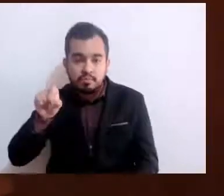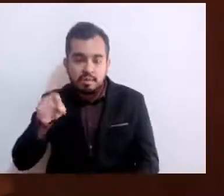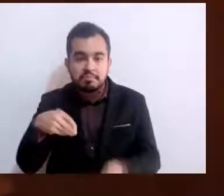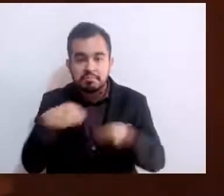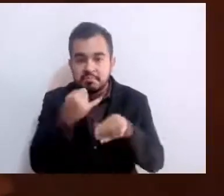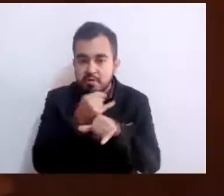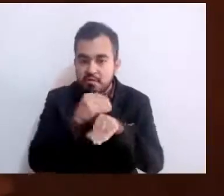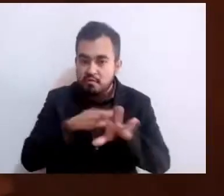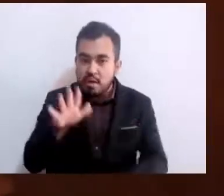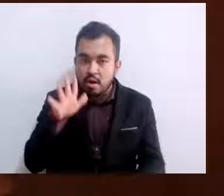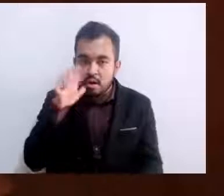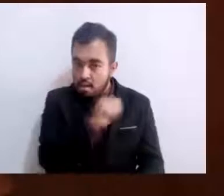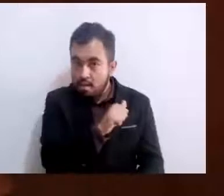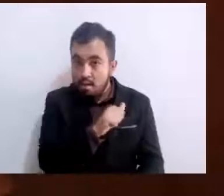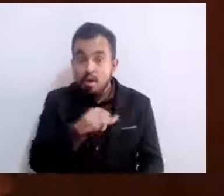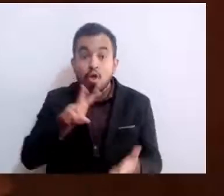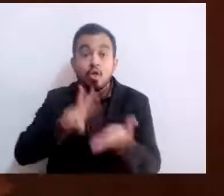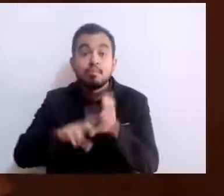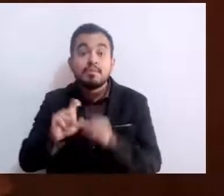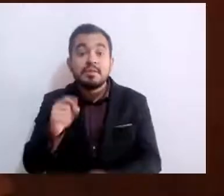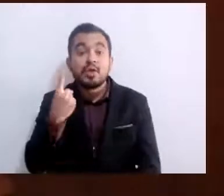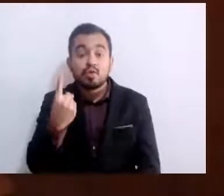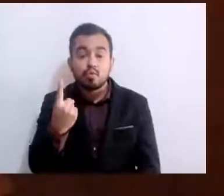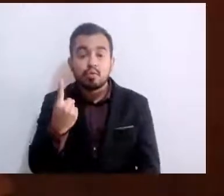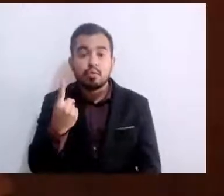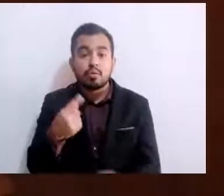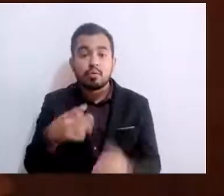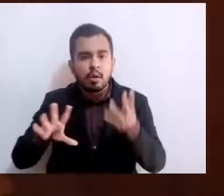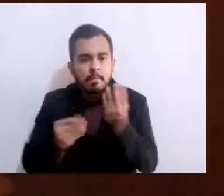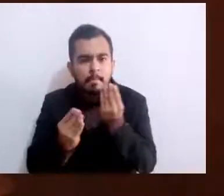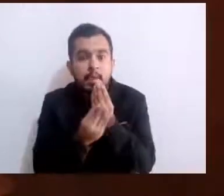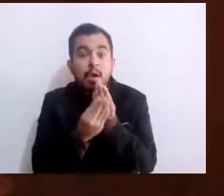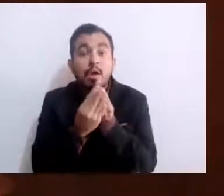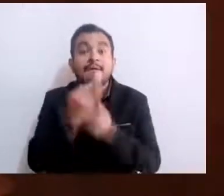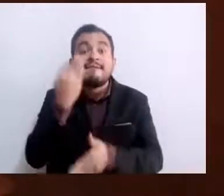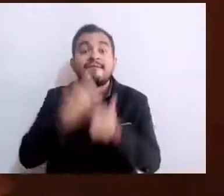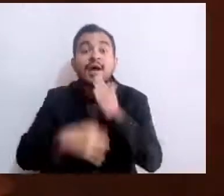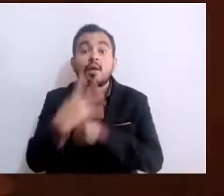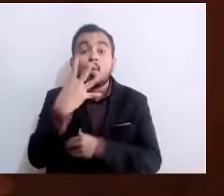2021, 4 actas faltantes en el portal,